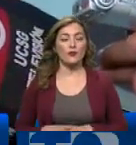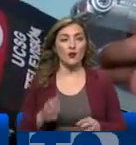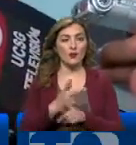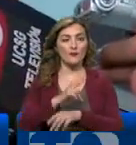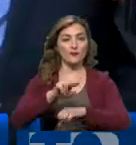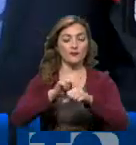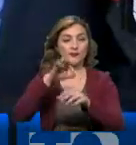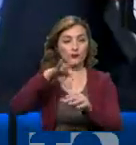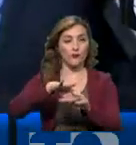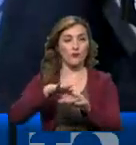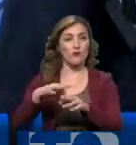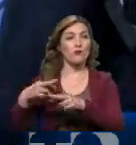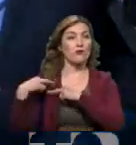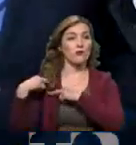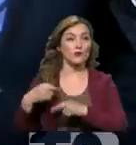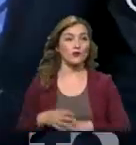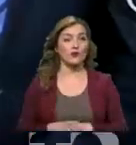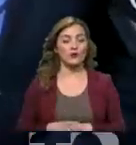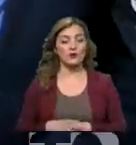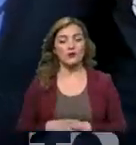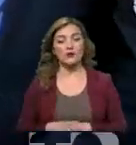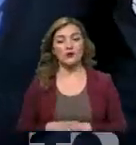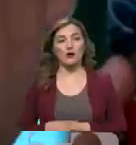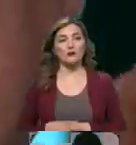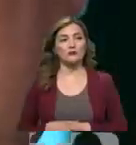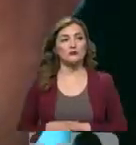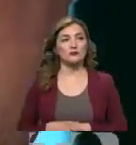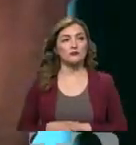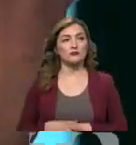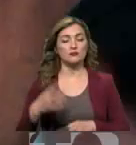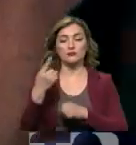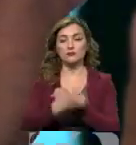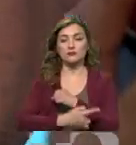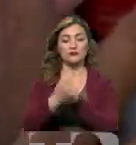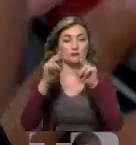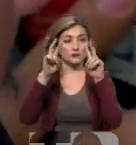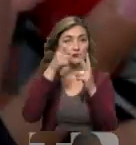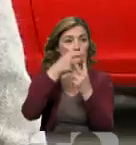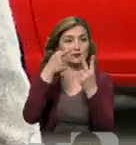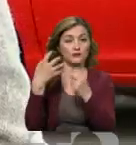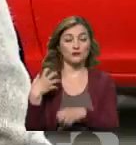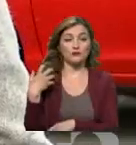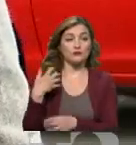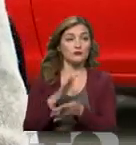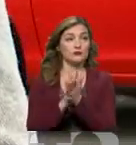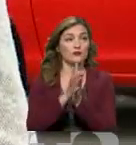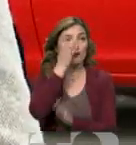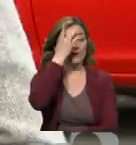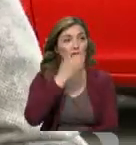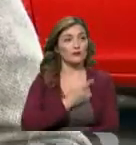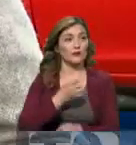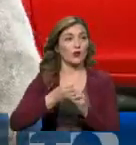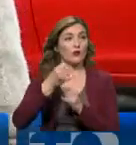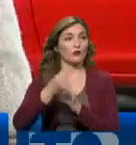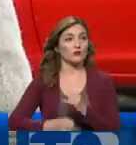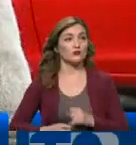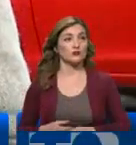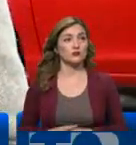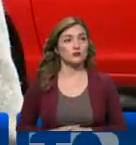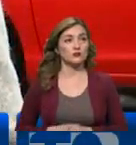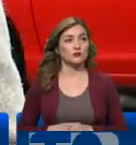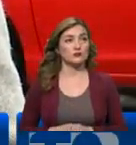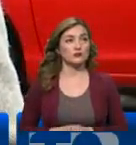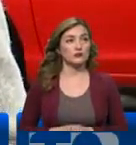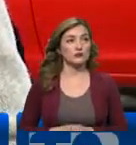Nacional Electoral. Y argumentó además que no está tipificada la sanción para ese tipo de queja. Esta decisión es de última instancia, es